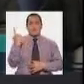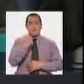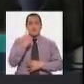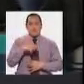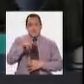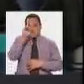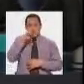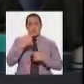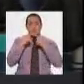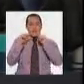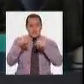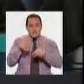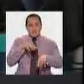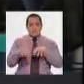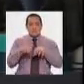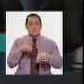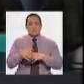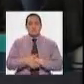así ocurrió.